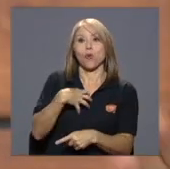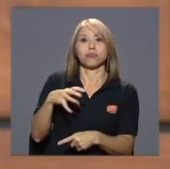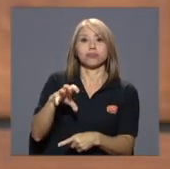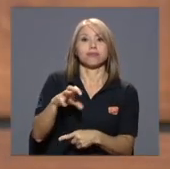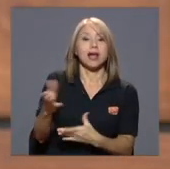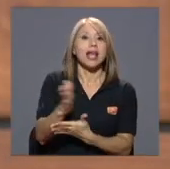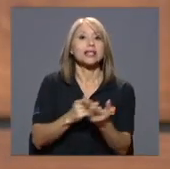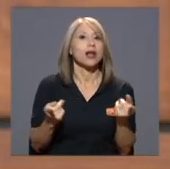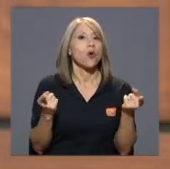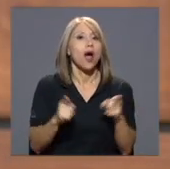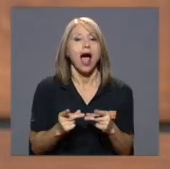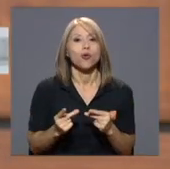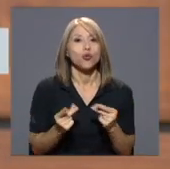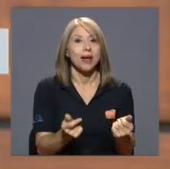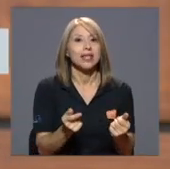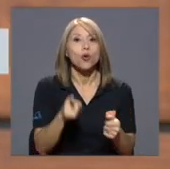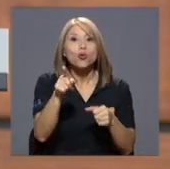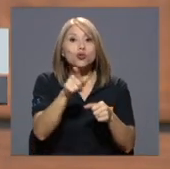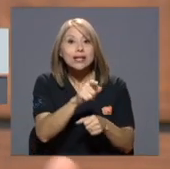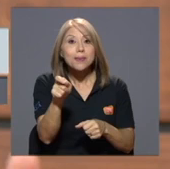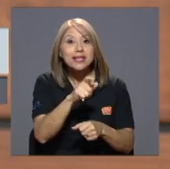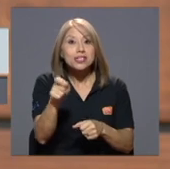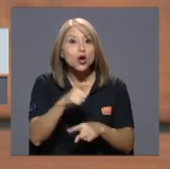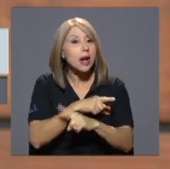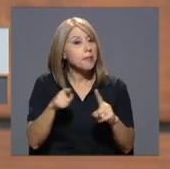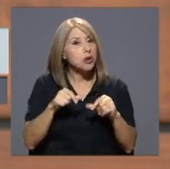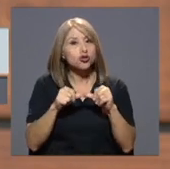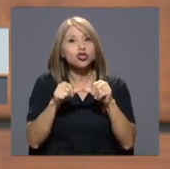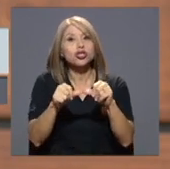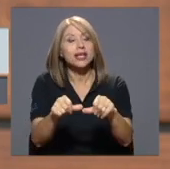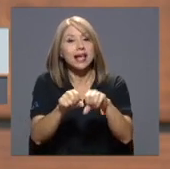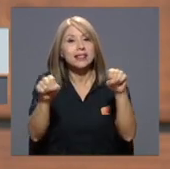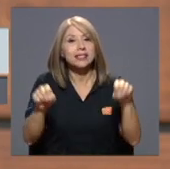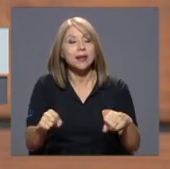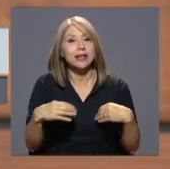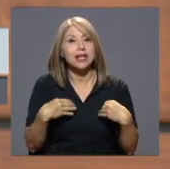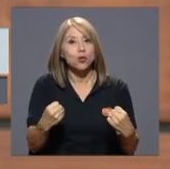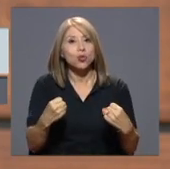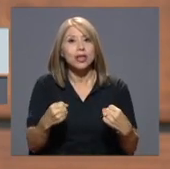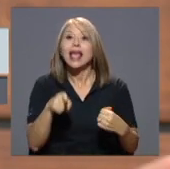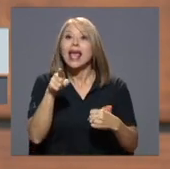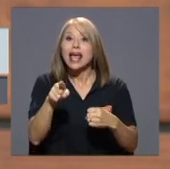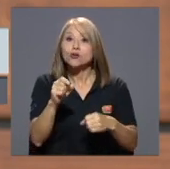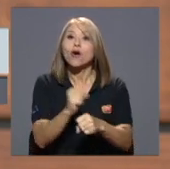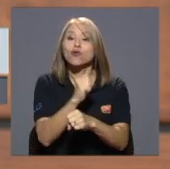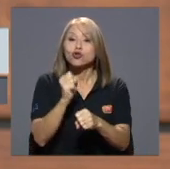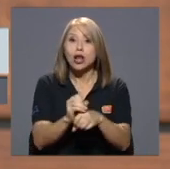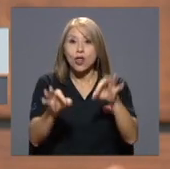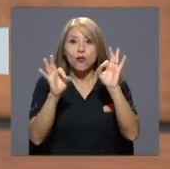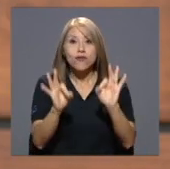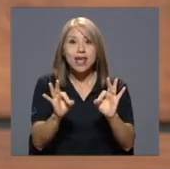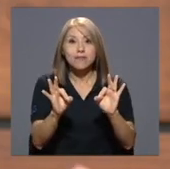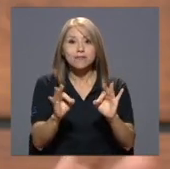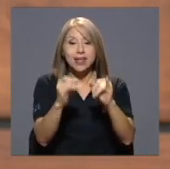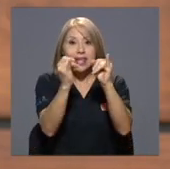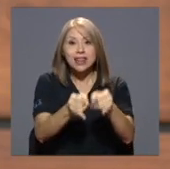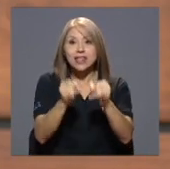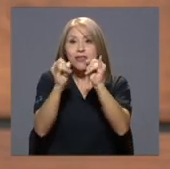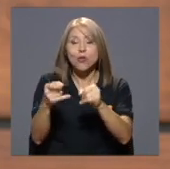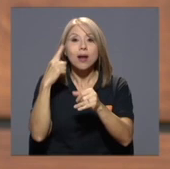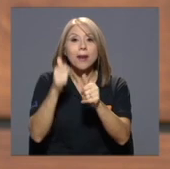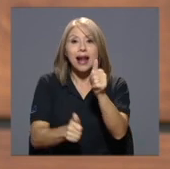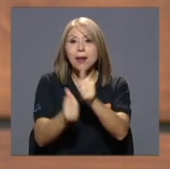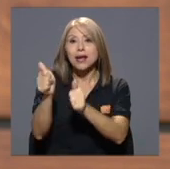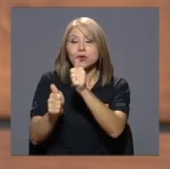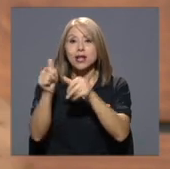pensiona y automáticamente sigue en el sistema de salud. Eso ha funcionado bien a nivel individual para la mayoría, por lo menos para emergencias y cosas